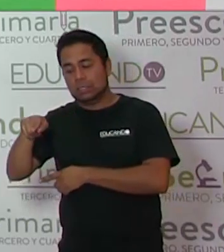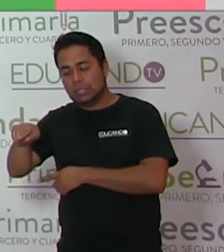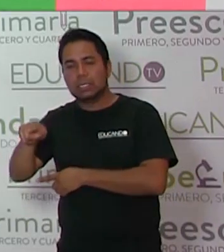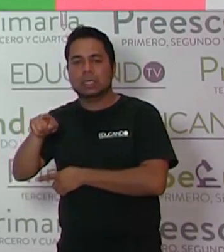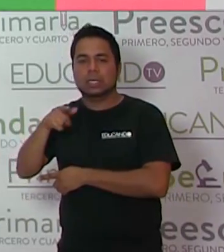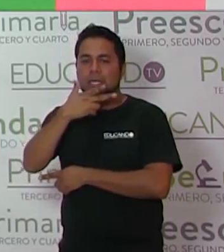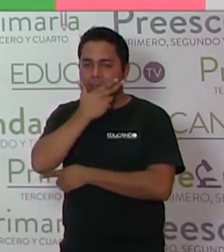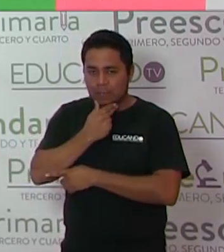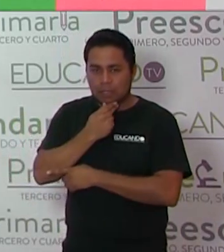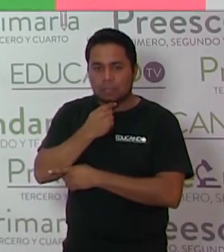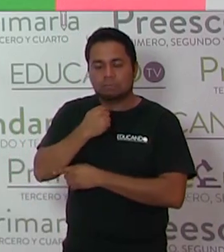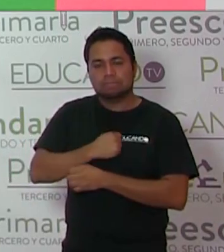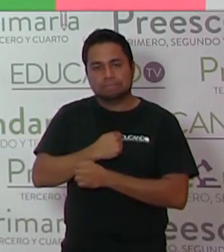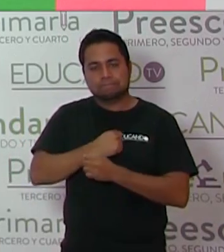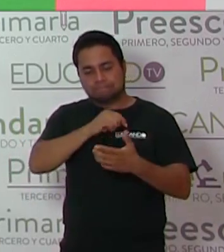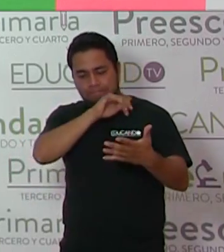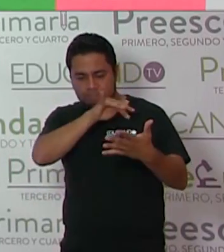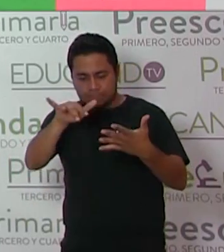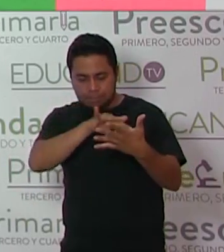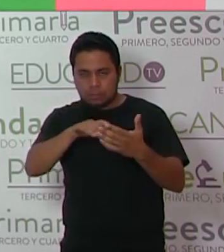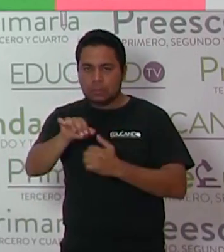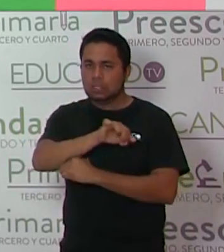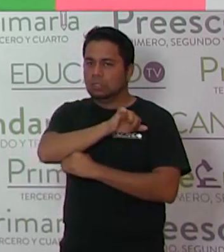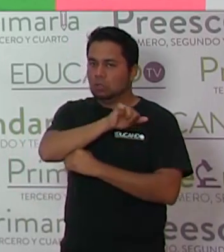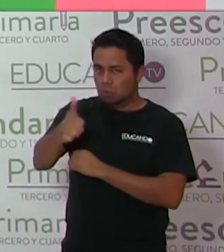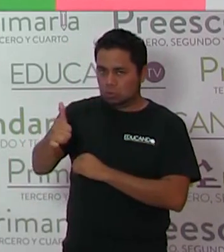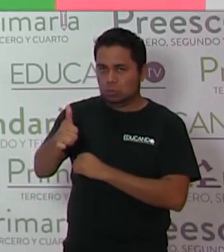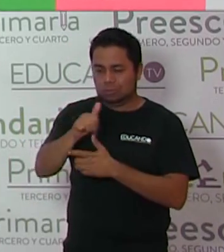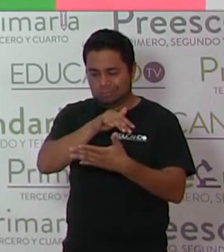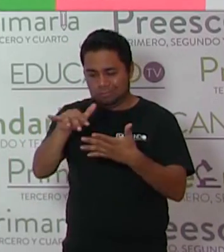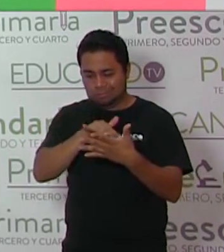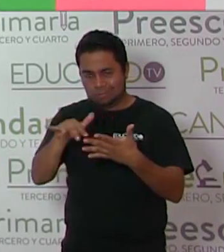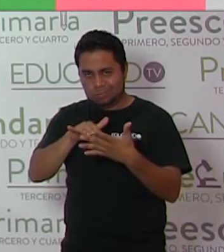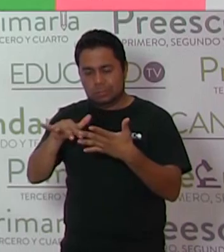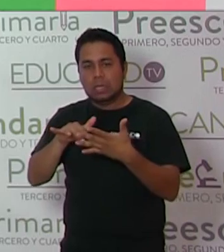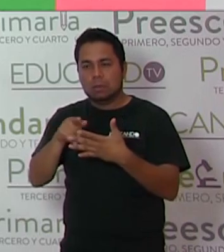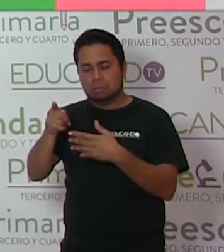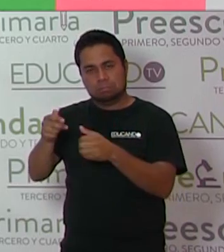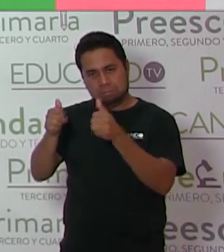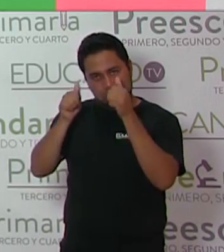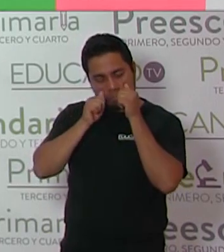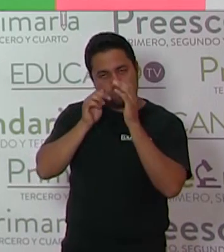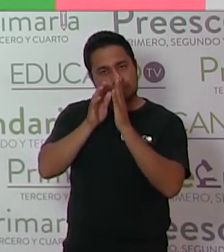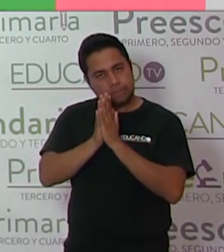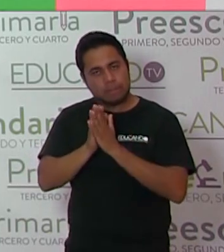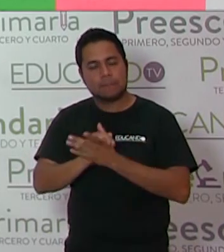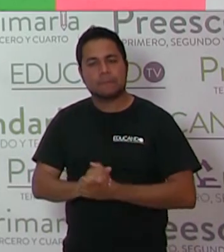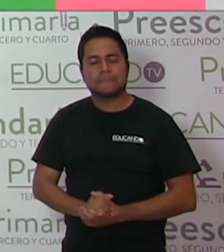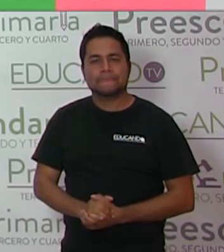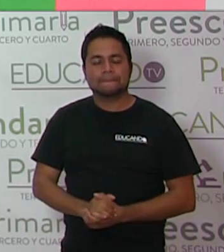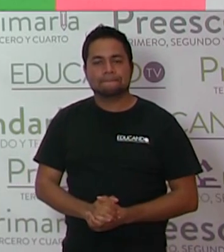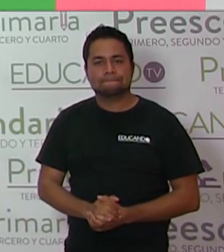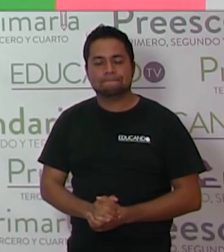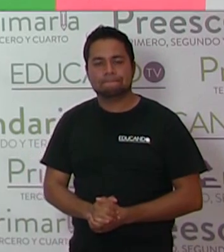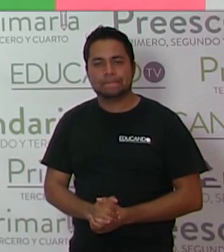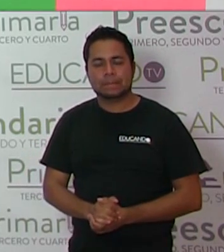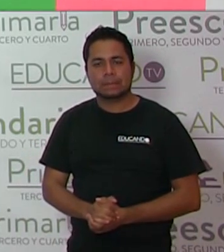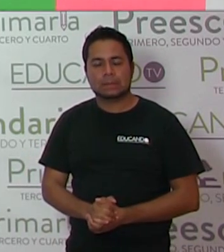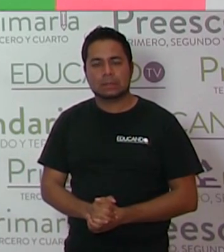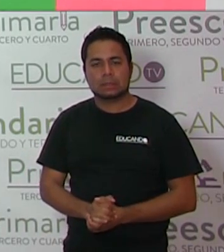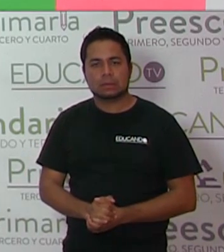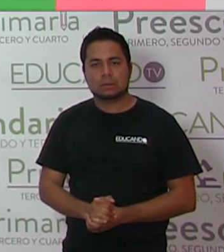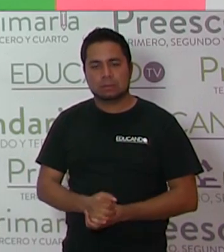a leerles otro texto narrativo. Pongan mucha atención. Dice así.